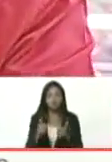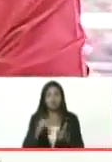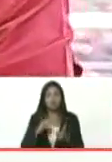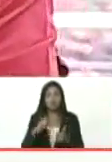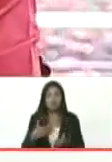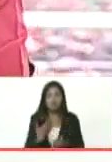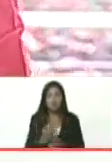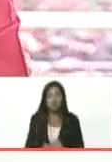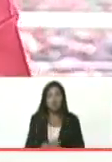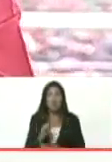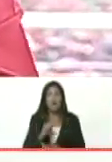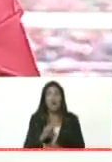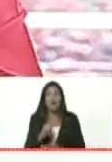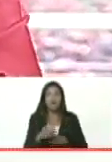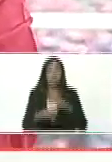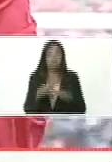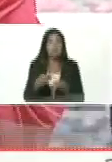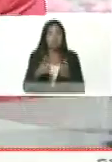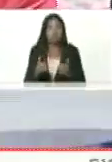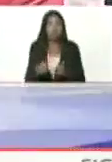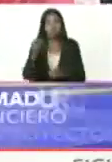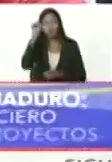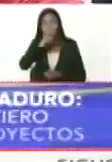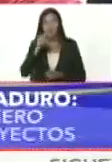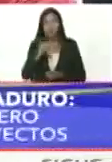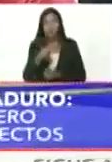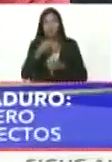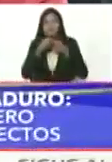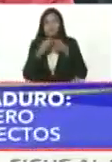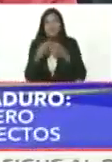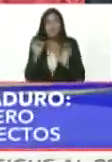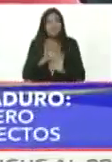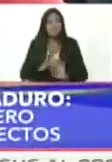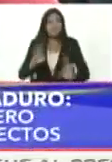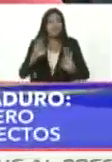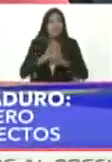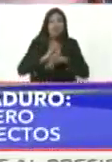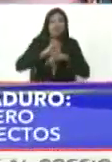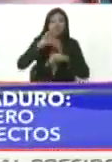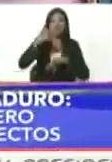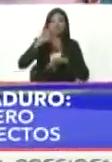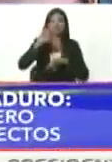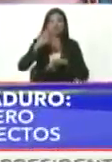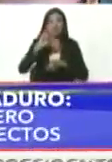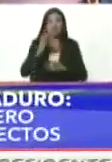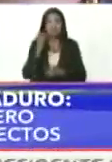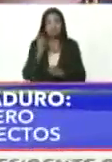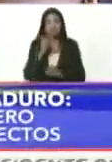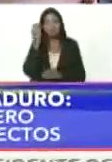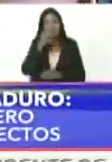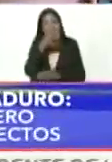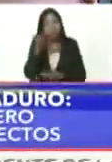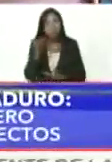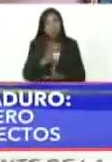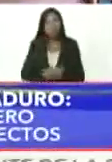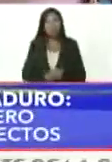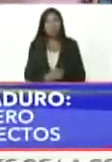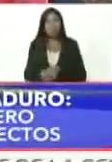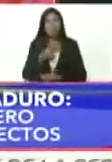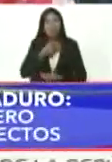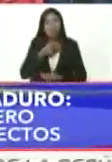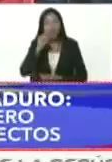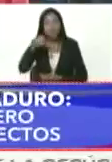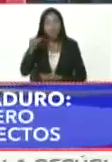ahí entonces se hace efectivo en bolívares, pero no pierde ni medio con la hiperinflación. ¿Qué les parece? ¿Les gusta la